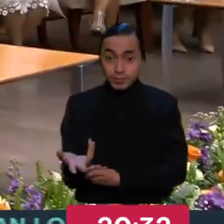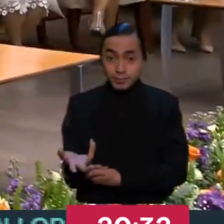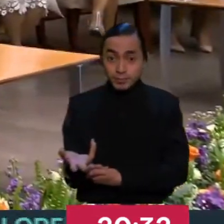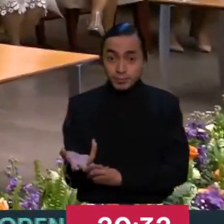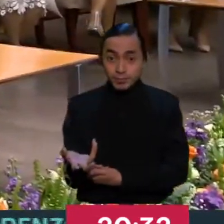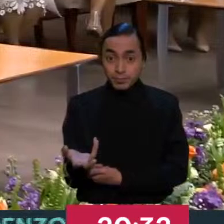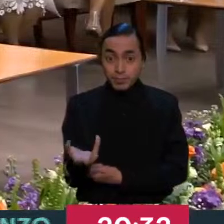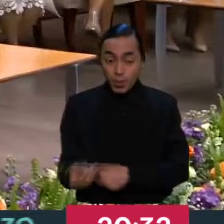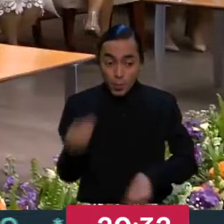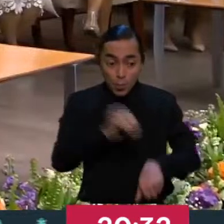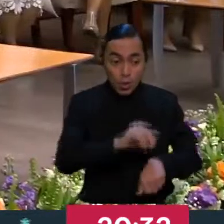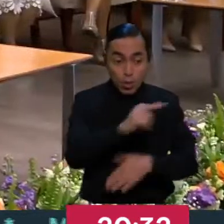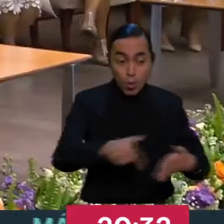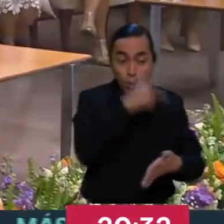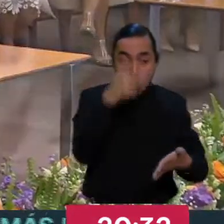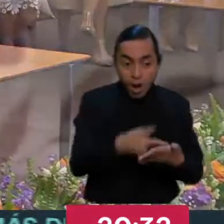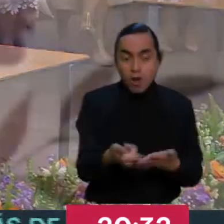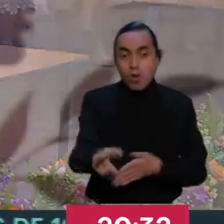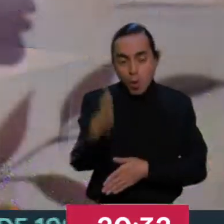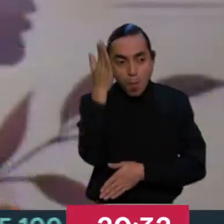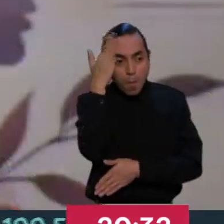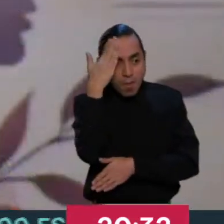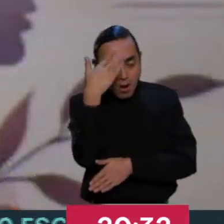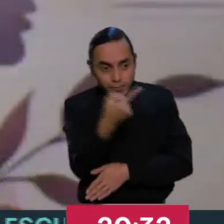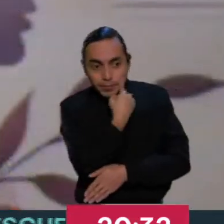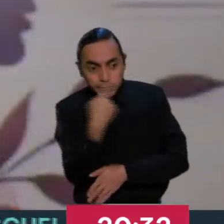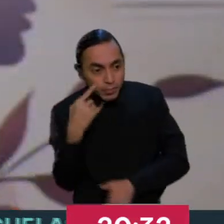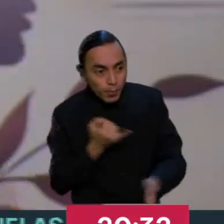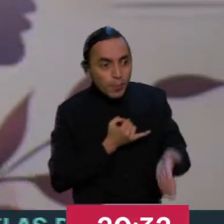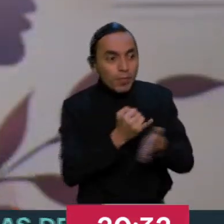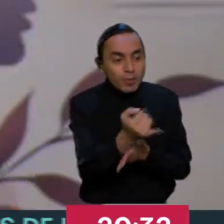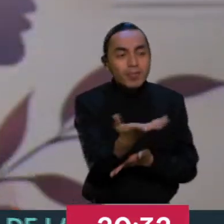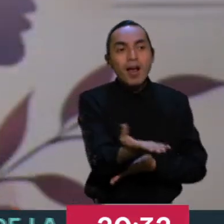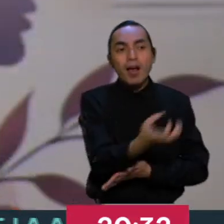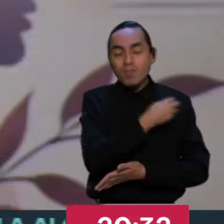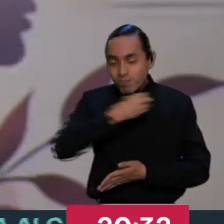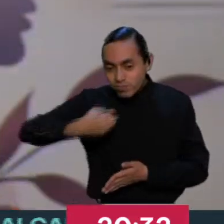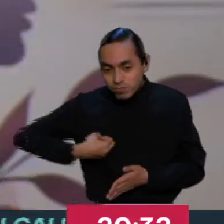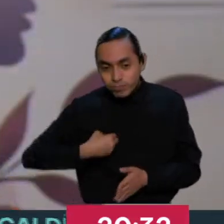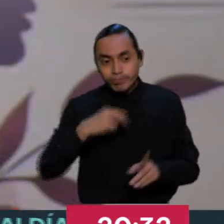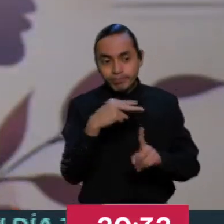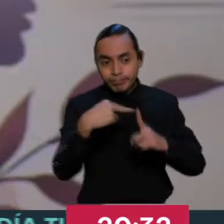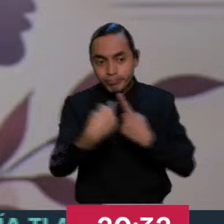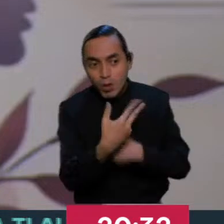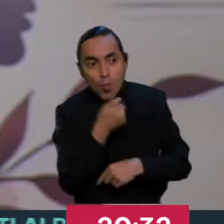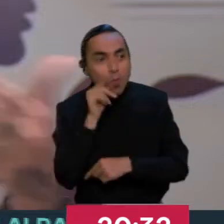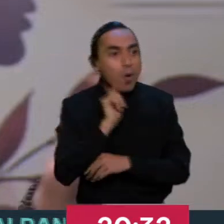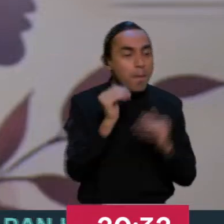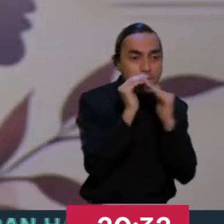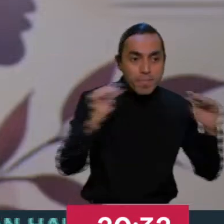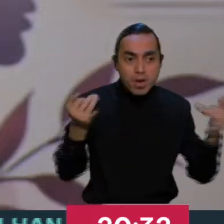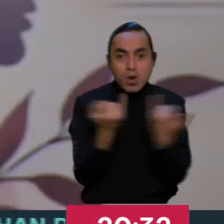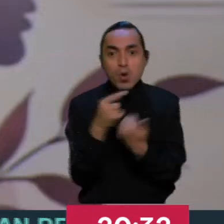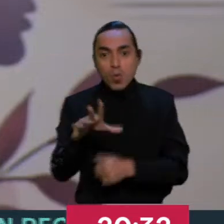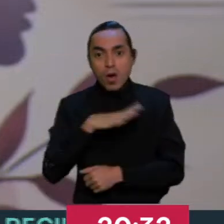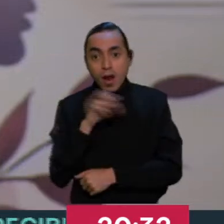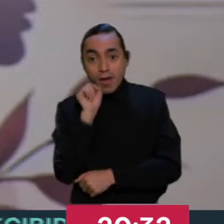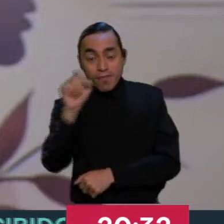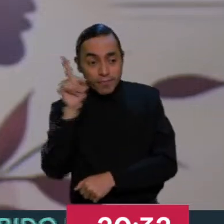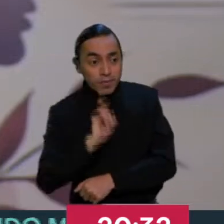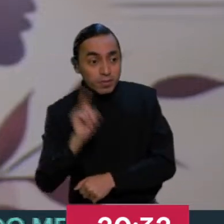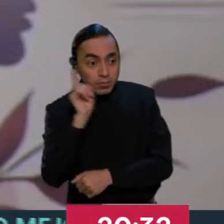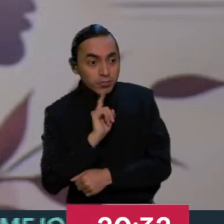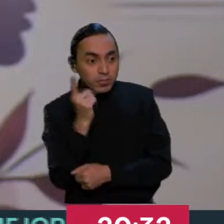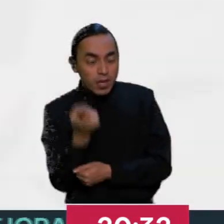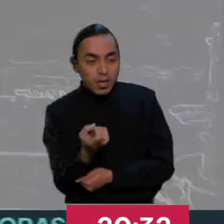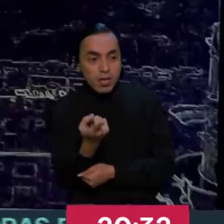estando en un lugar de toma de decisiones te obliga a actuar con perspectiva de género. Y yo diría, no solo ser feminista